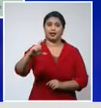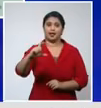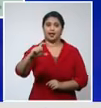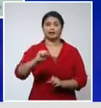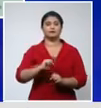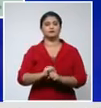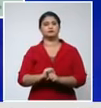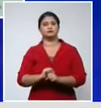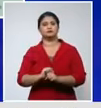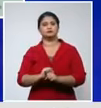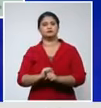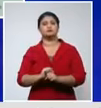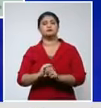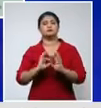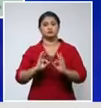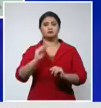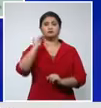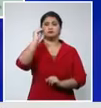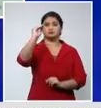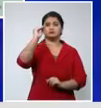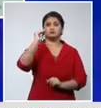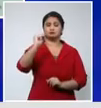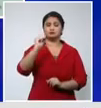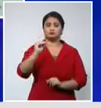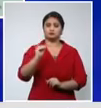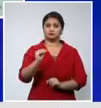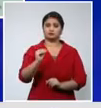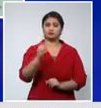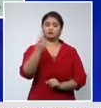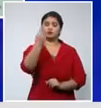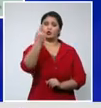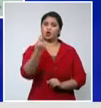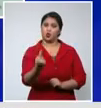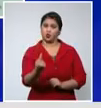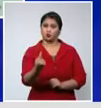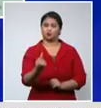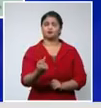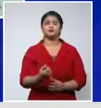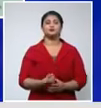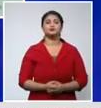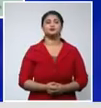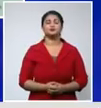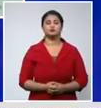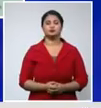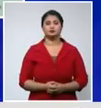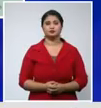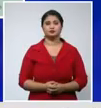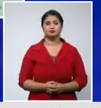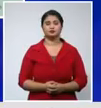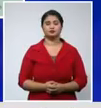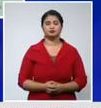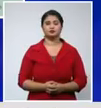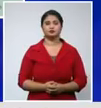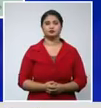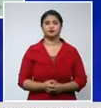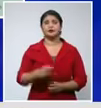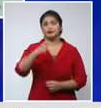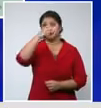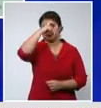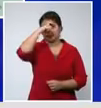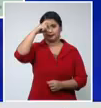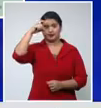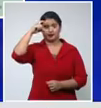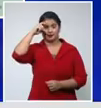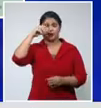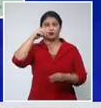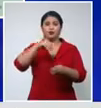Ranchuelo, Manicaragua y Caibarién, uno de cada uno. Santi Espíritu con 18 casos